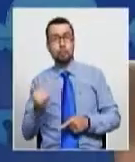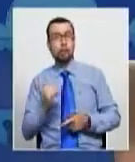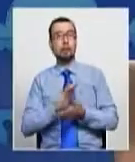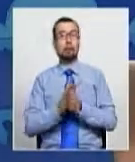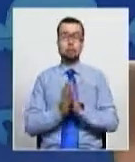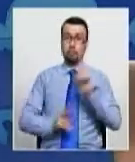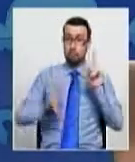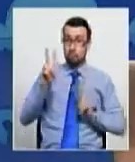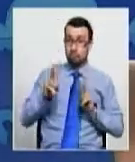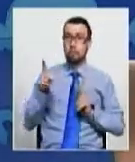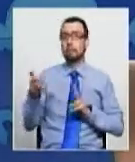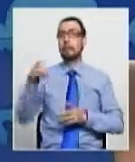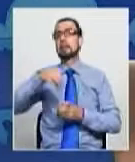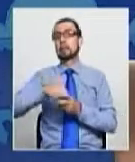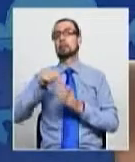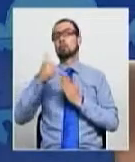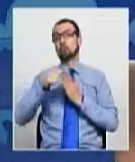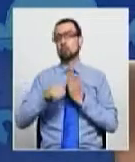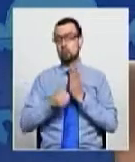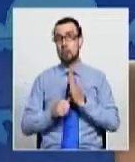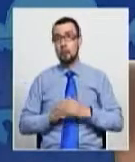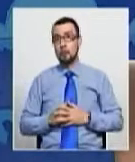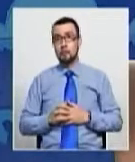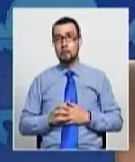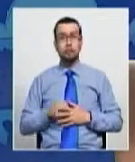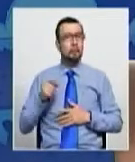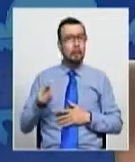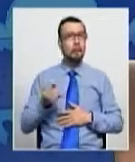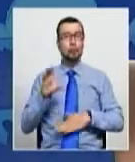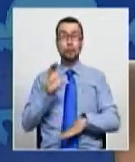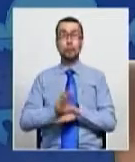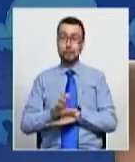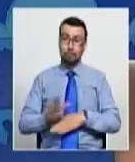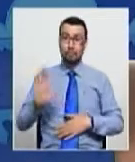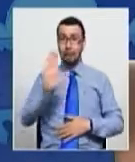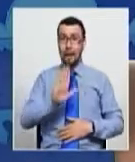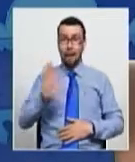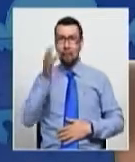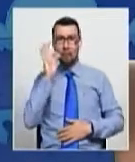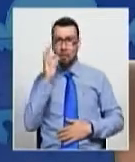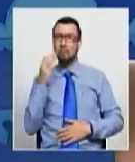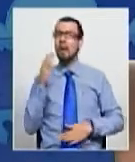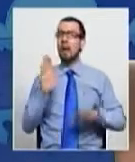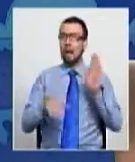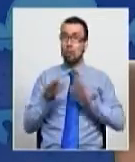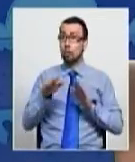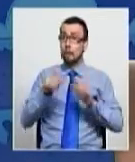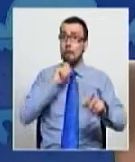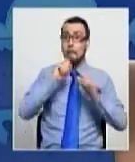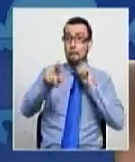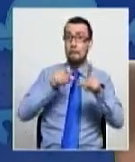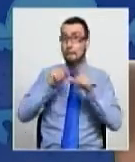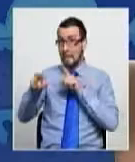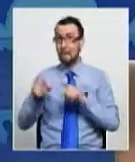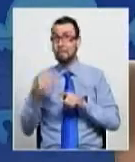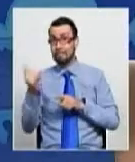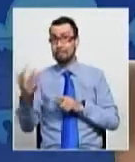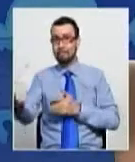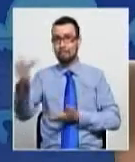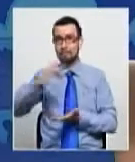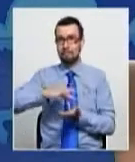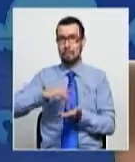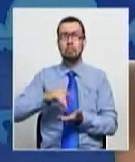nuestra programación pues bien ciudadanos del eje cafetero algunos que fueron consultados por nosotros por nuestros colaboradores